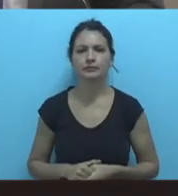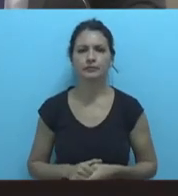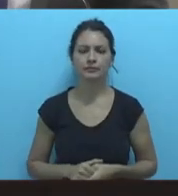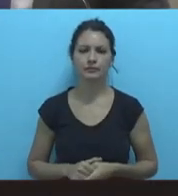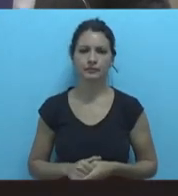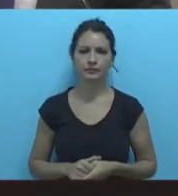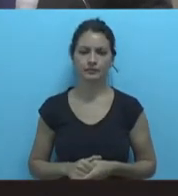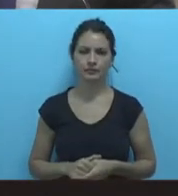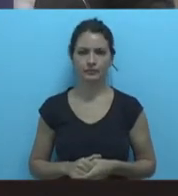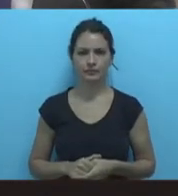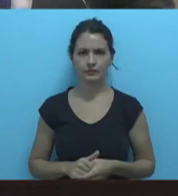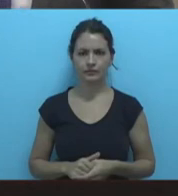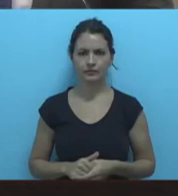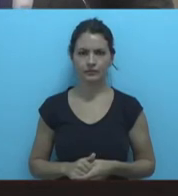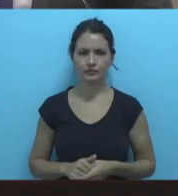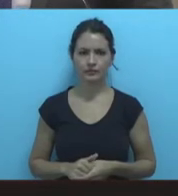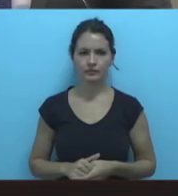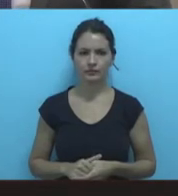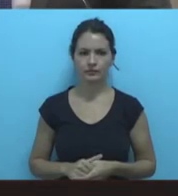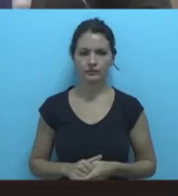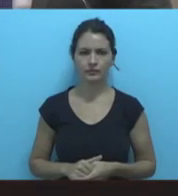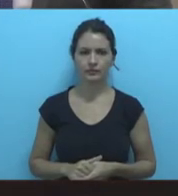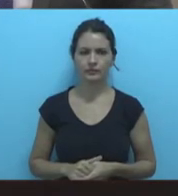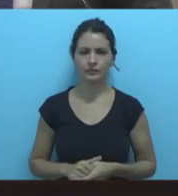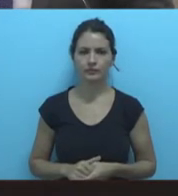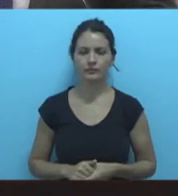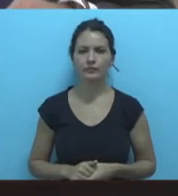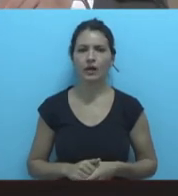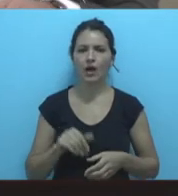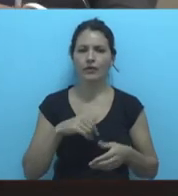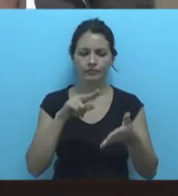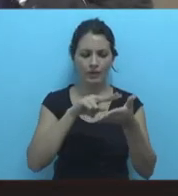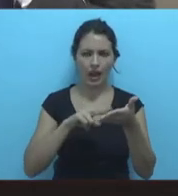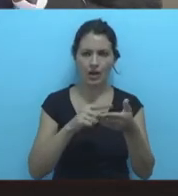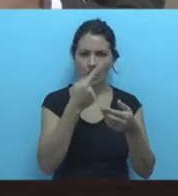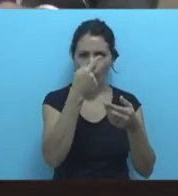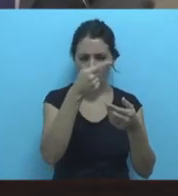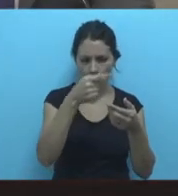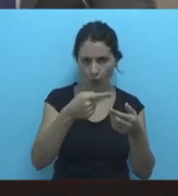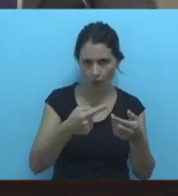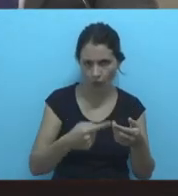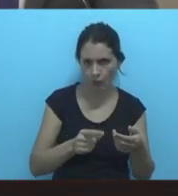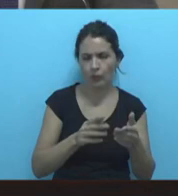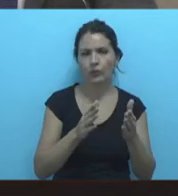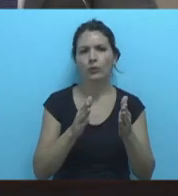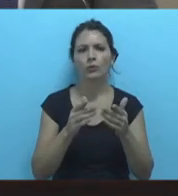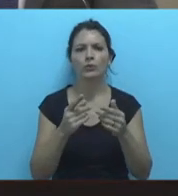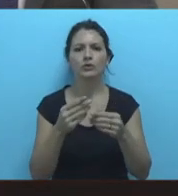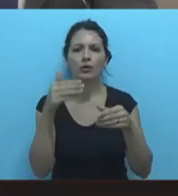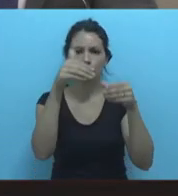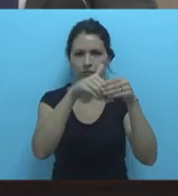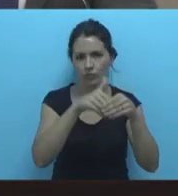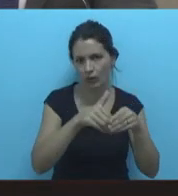Aprobado. Vamos a ir mencionando de a uno para proceder a la votación de cada uno de